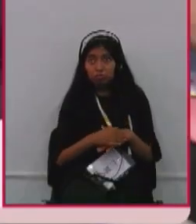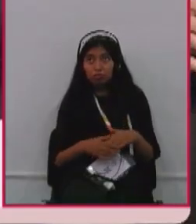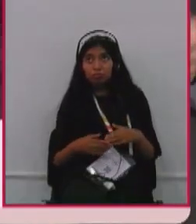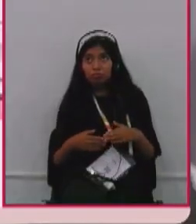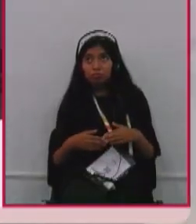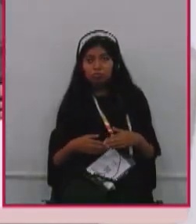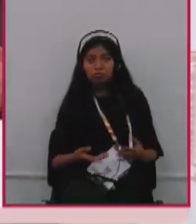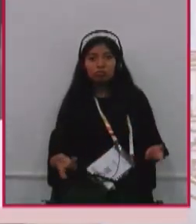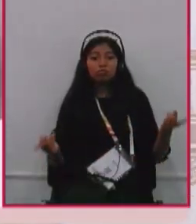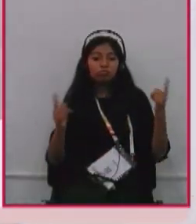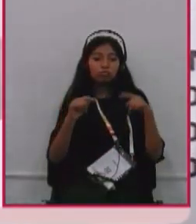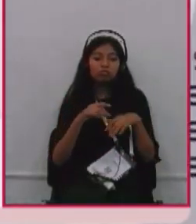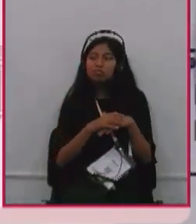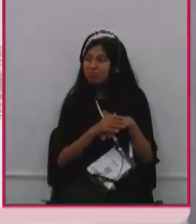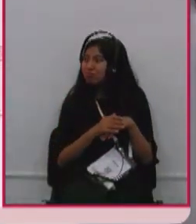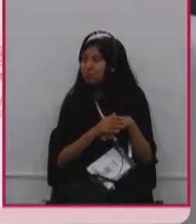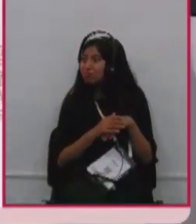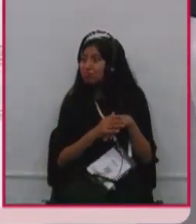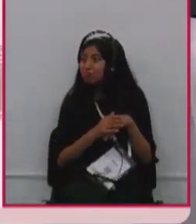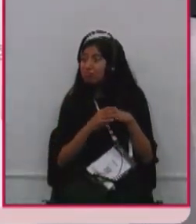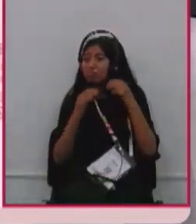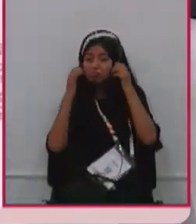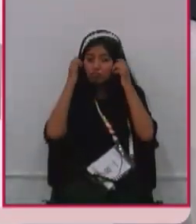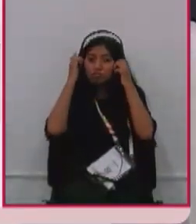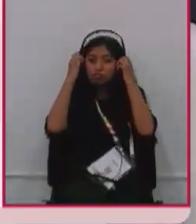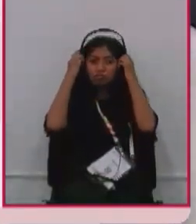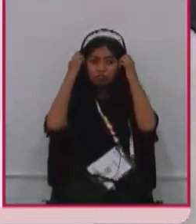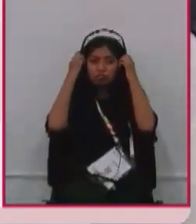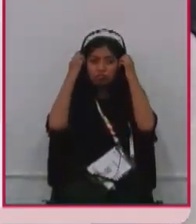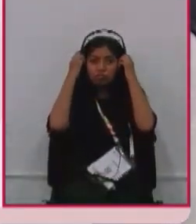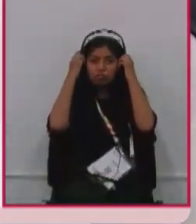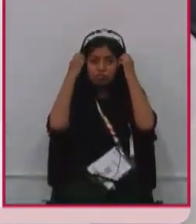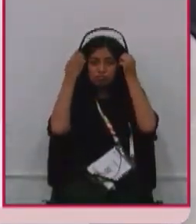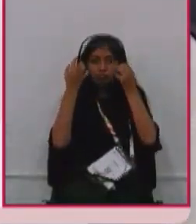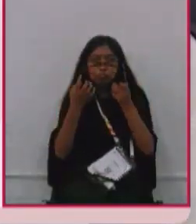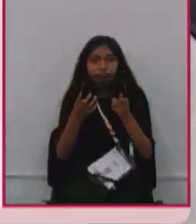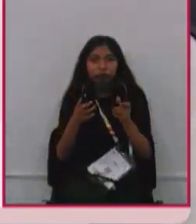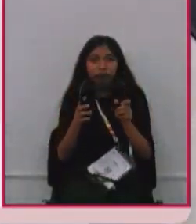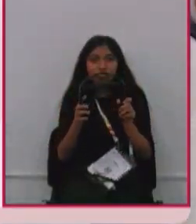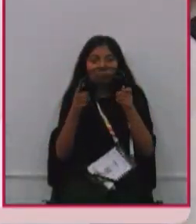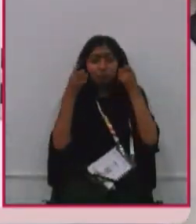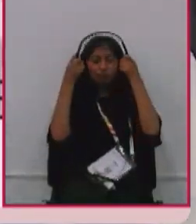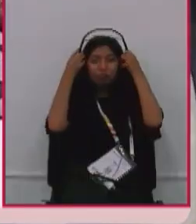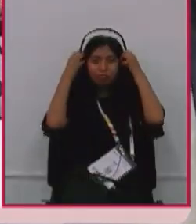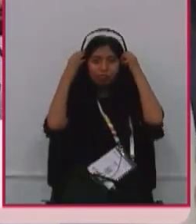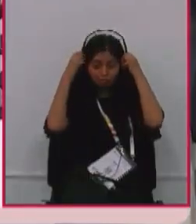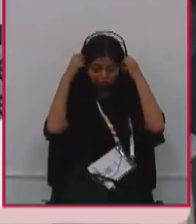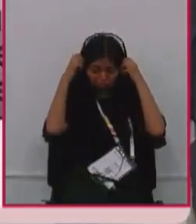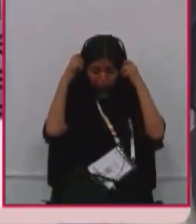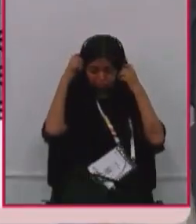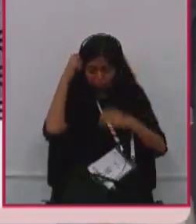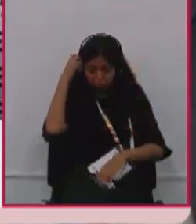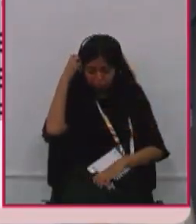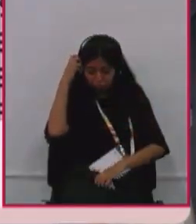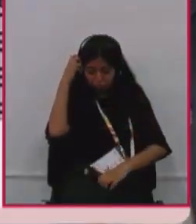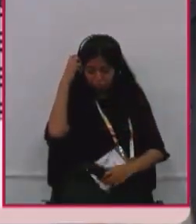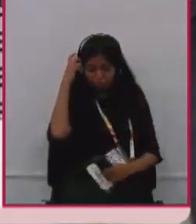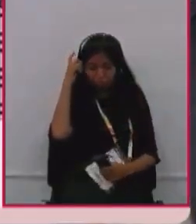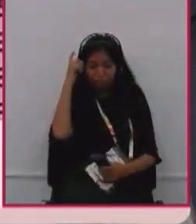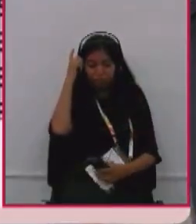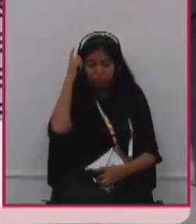licitación normal sacaban en 110 días, creo que mencionaste, o algo así, inicialmente, y ahora fueron en 4 días,